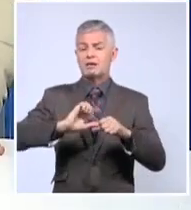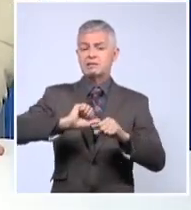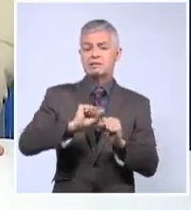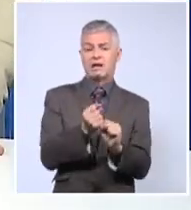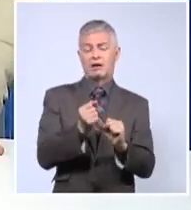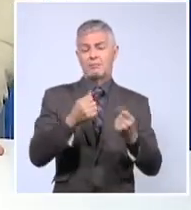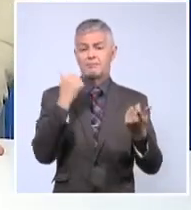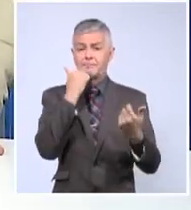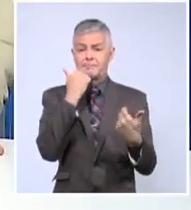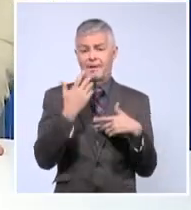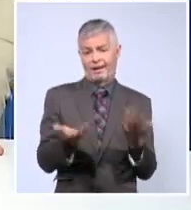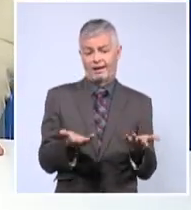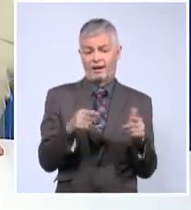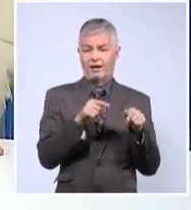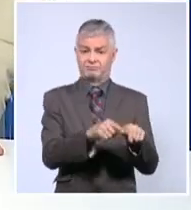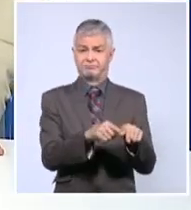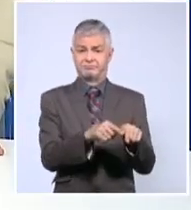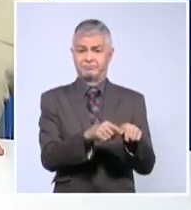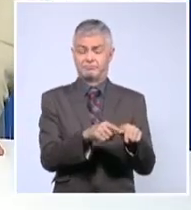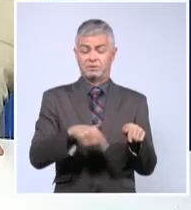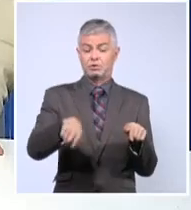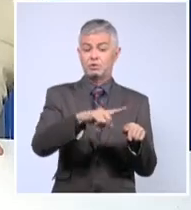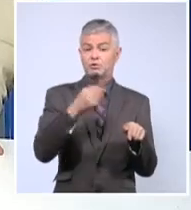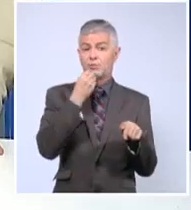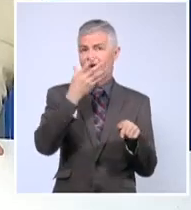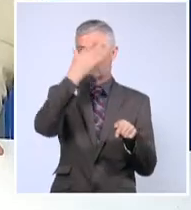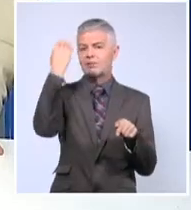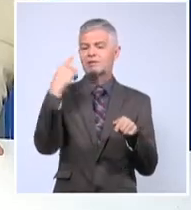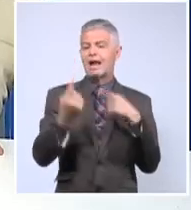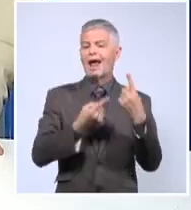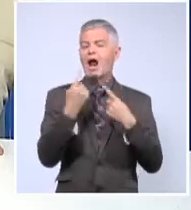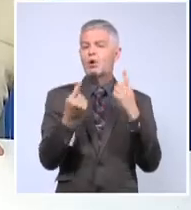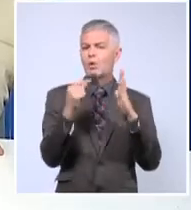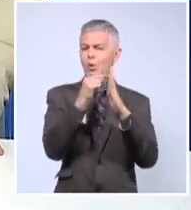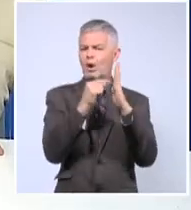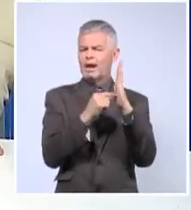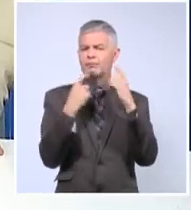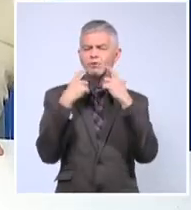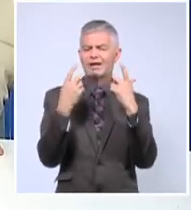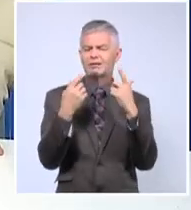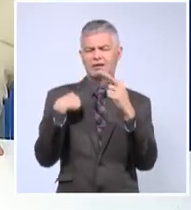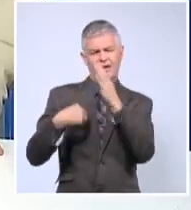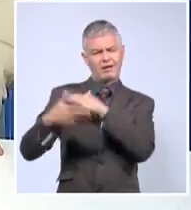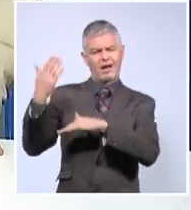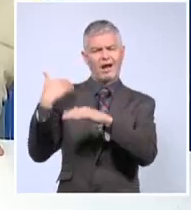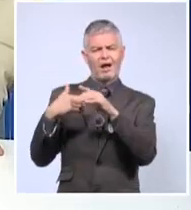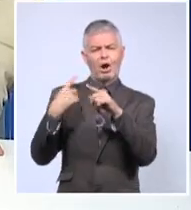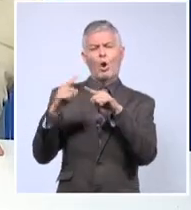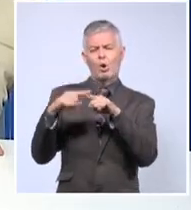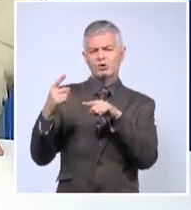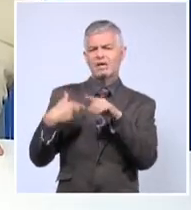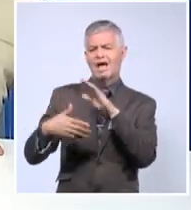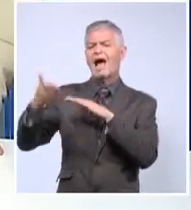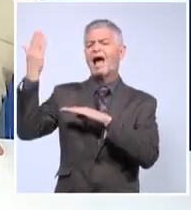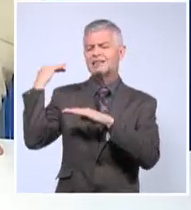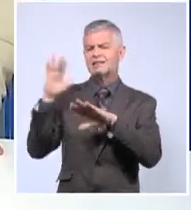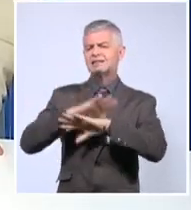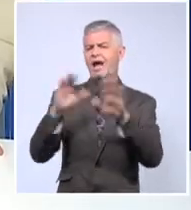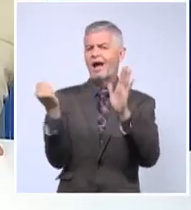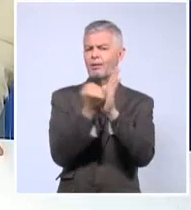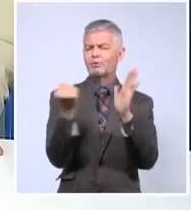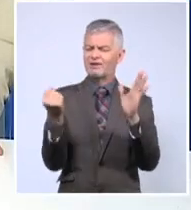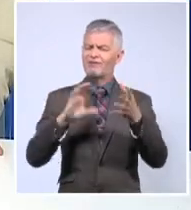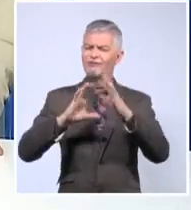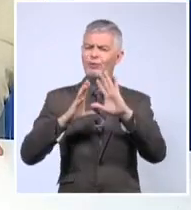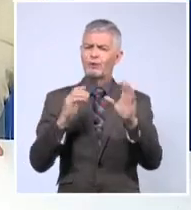no debemos perder de vista algunos elementos claves. Estamos hablando de viejos conceptos y estrategias ya aprobadas. Estamos